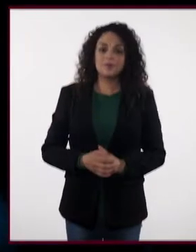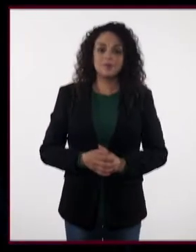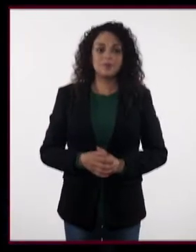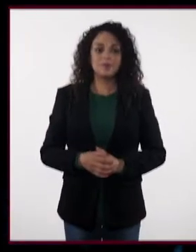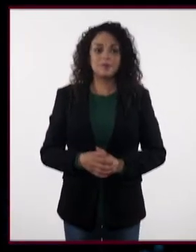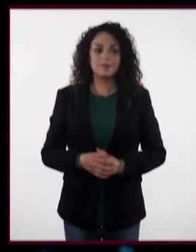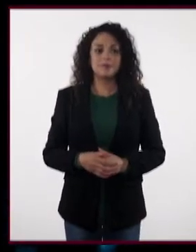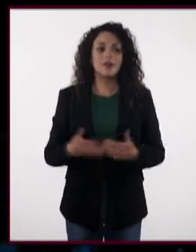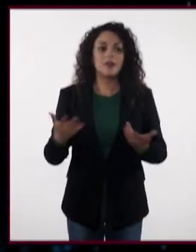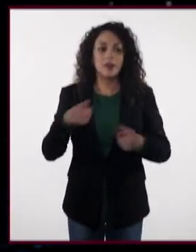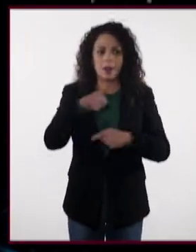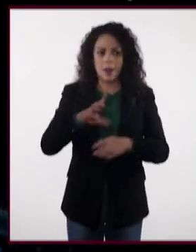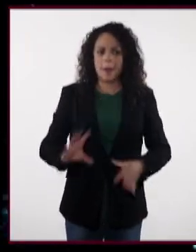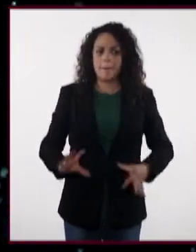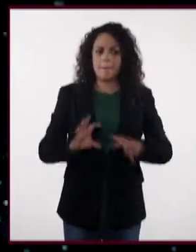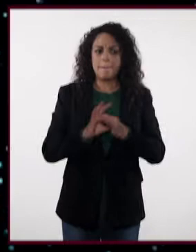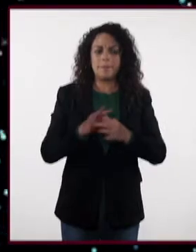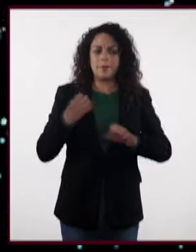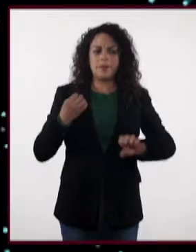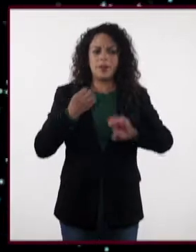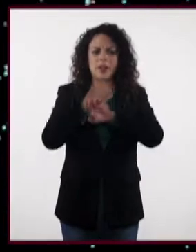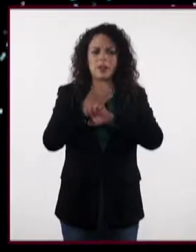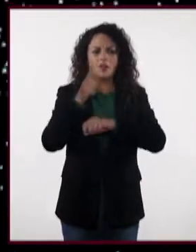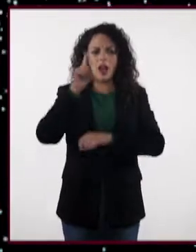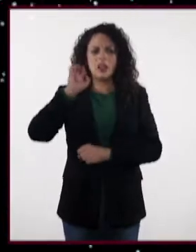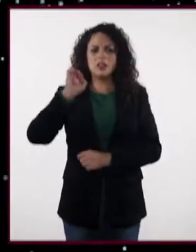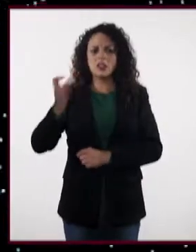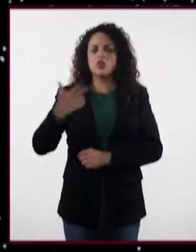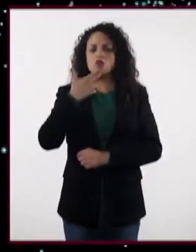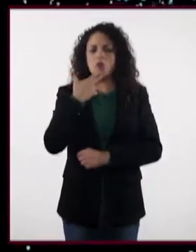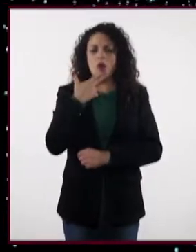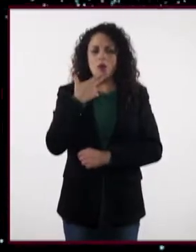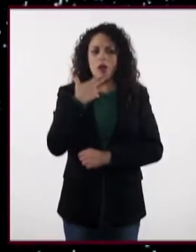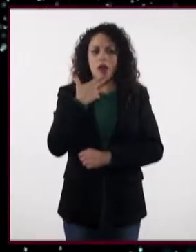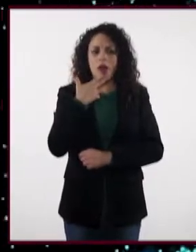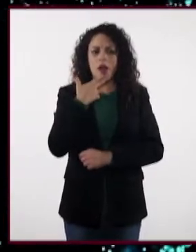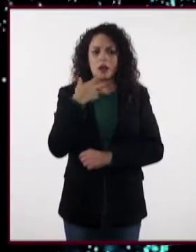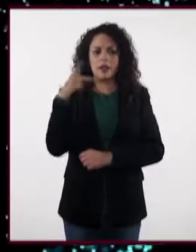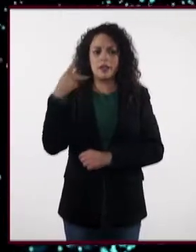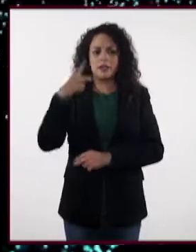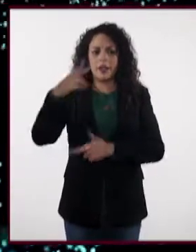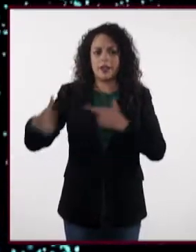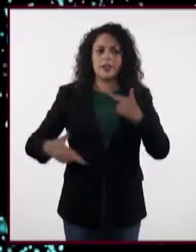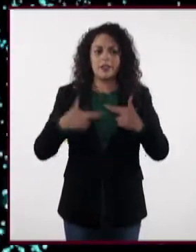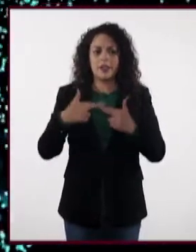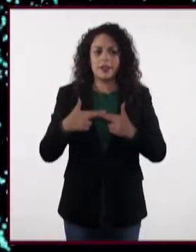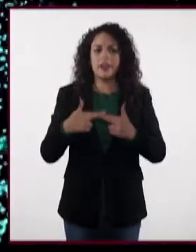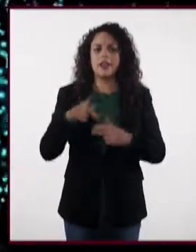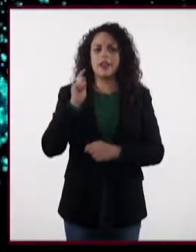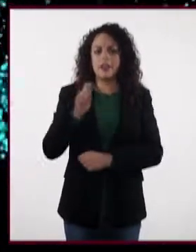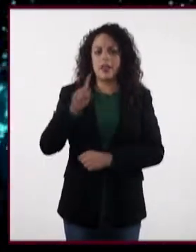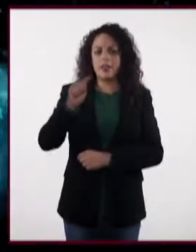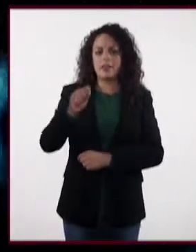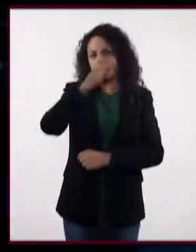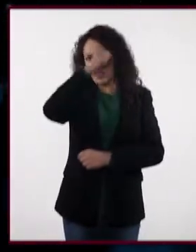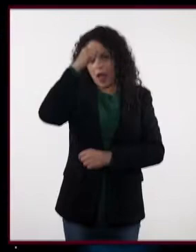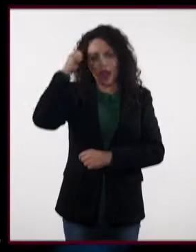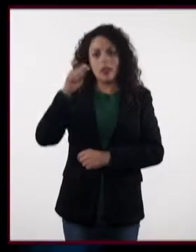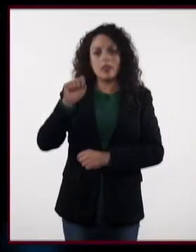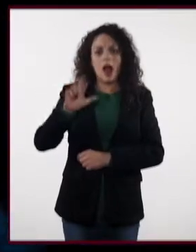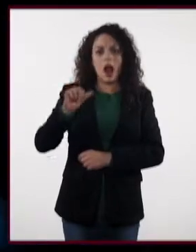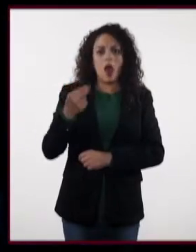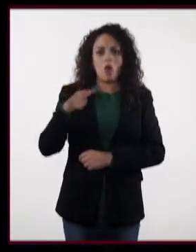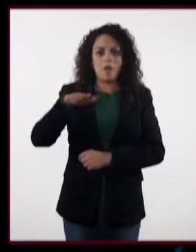Bueno, pertenecen al estado de Chihuahua, su región es tarahumara.